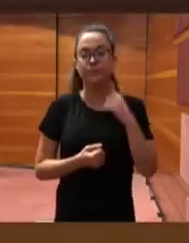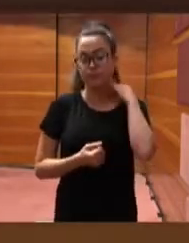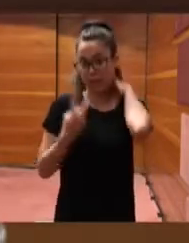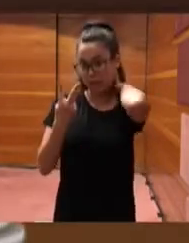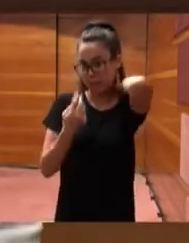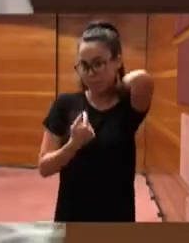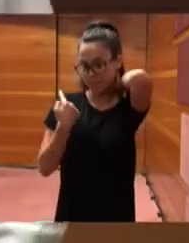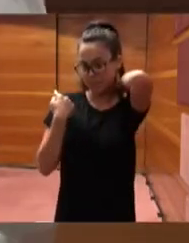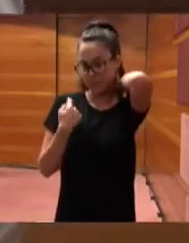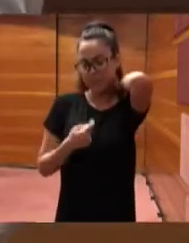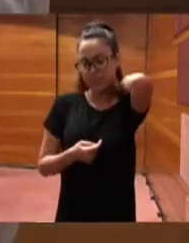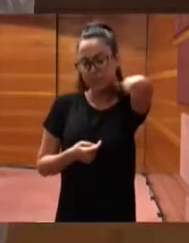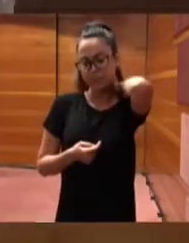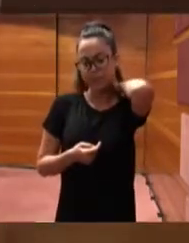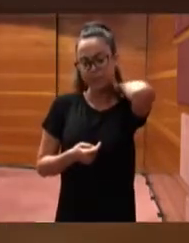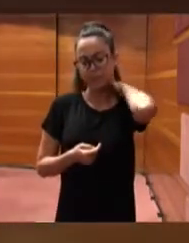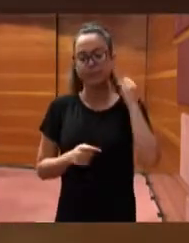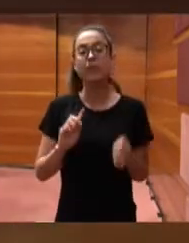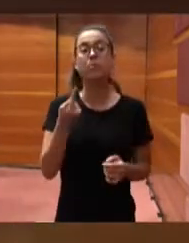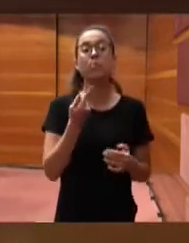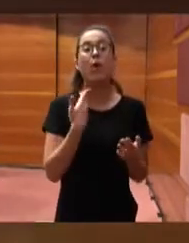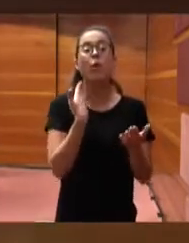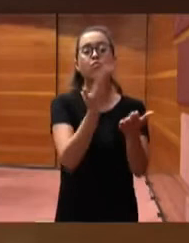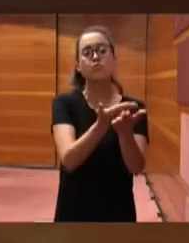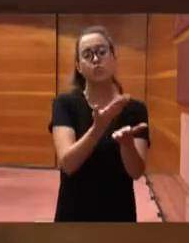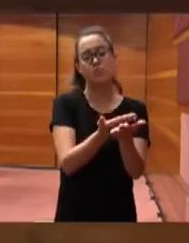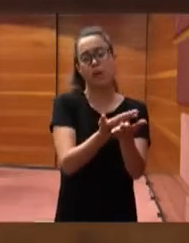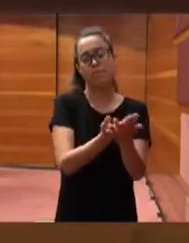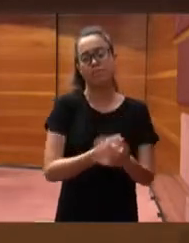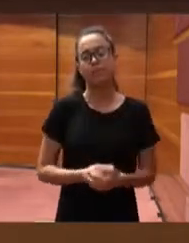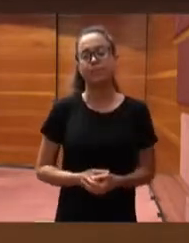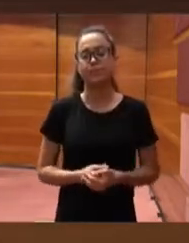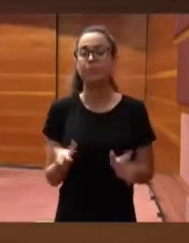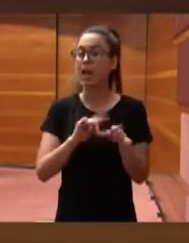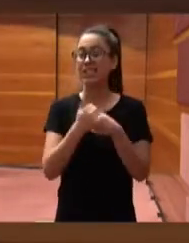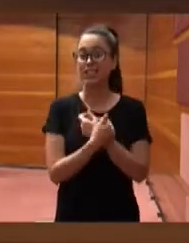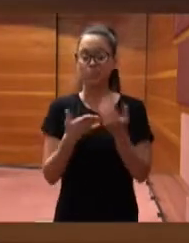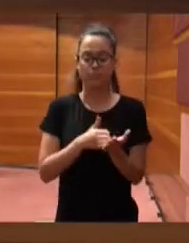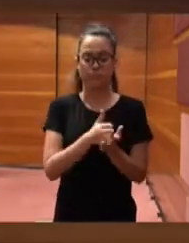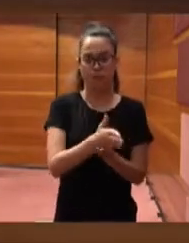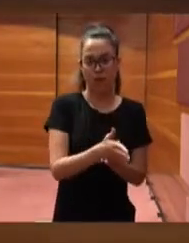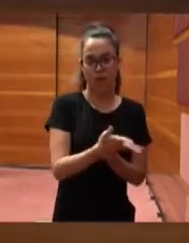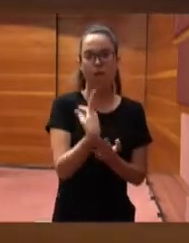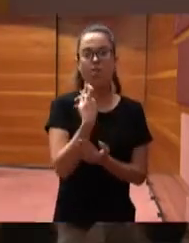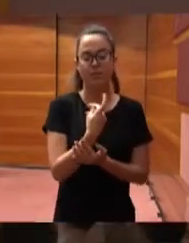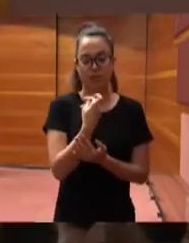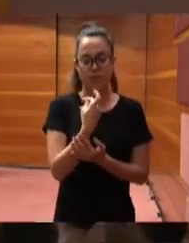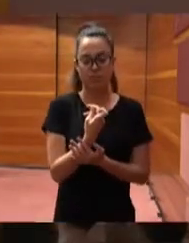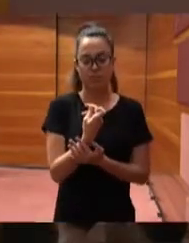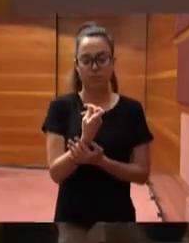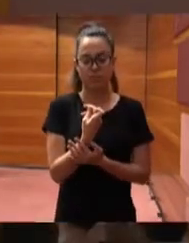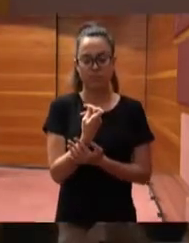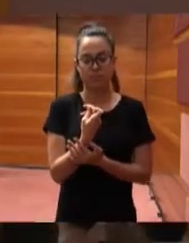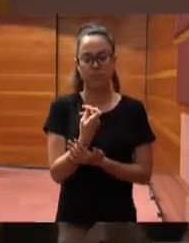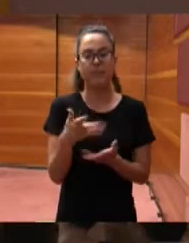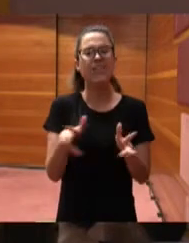valen. El primero habla de consultar. Una parte de la participación es entender lo que